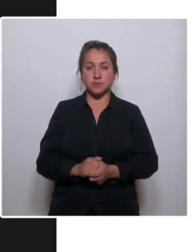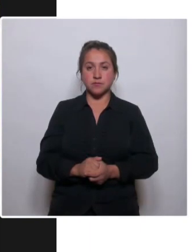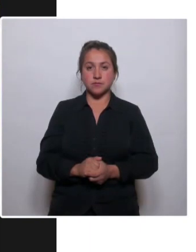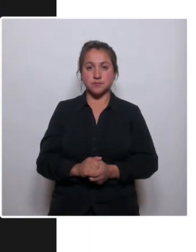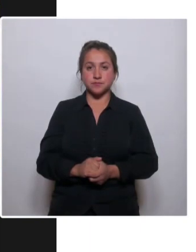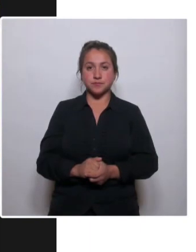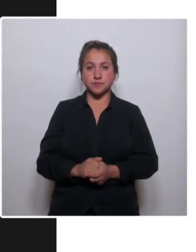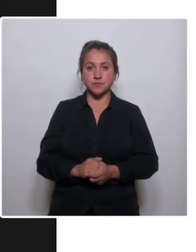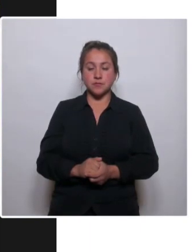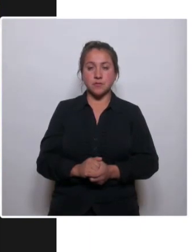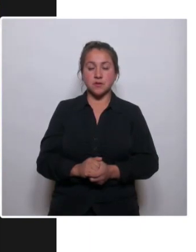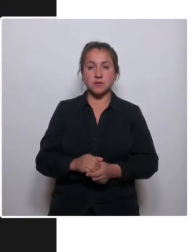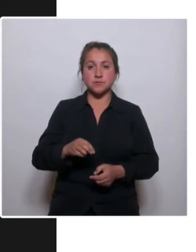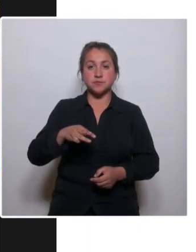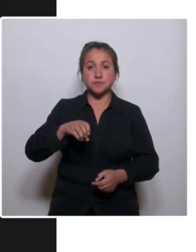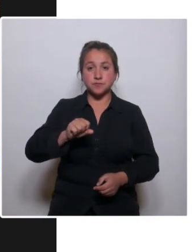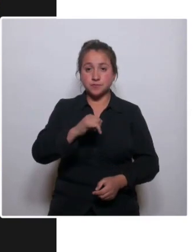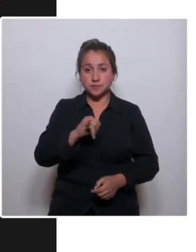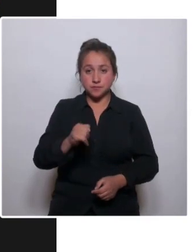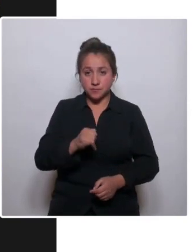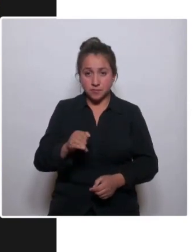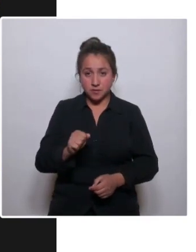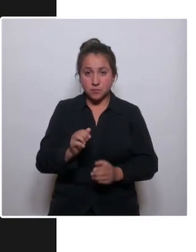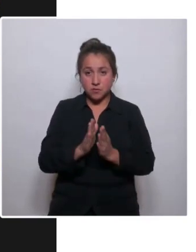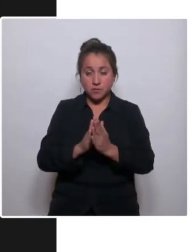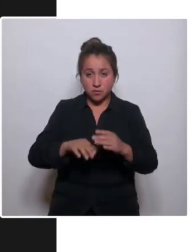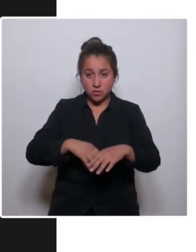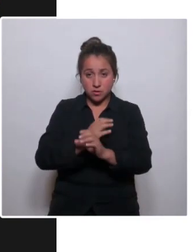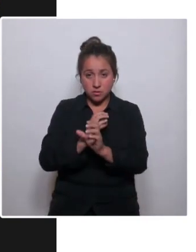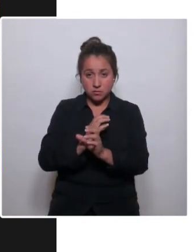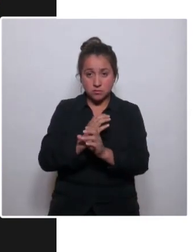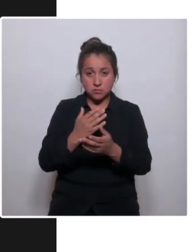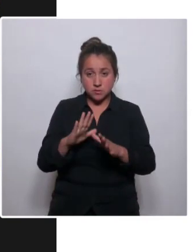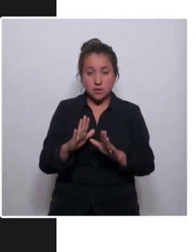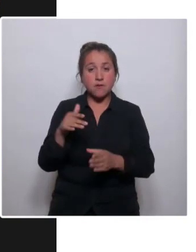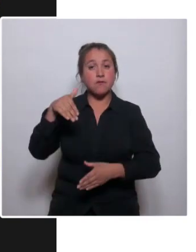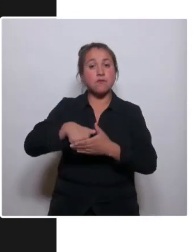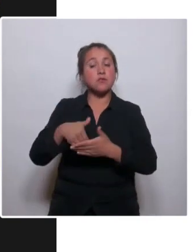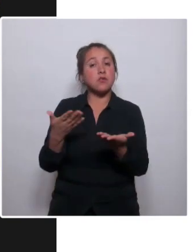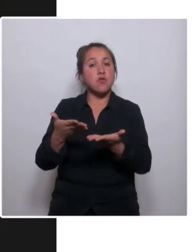Señor de la Maza, si está conectado, ¿cómo vota? ¿Está?